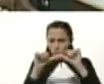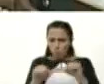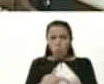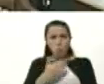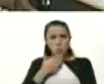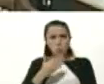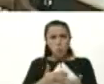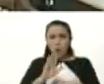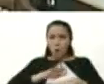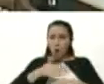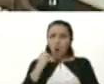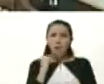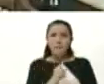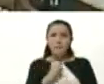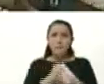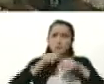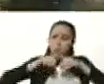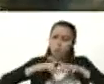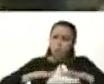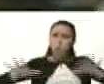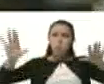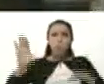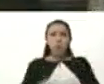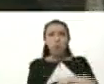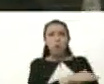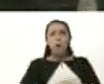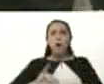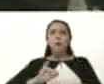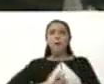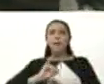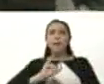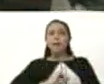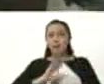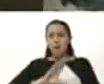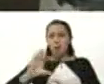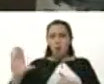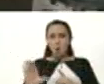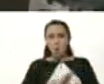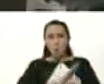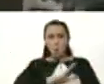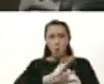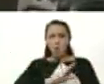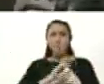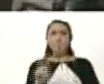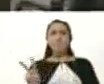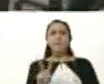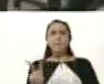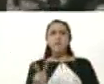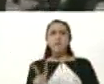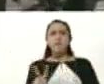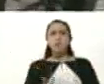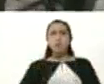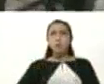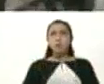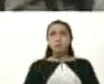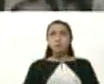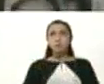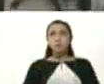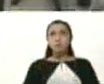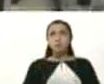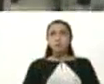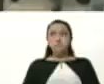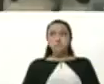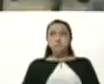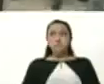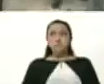de recopilación y difusión de la música popular y folclórica de nuestro país. Es por eso que el Parlamento venezolano...